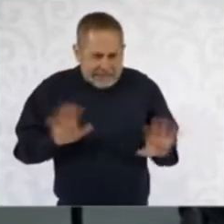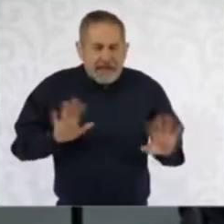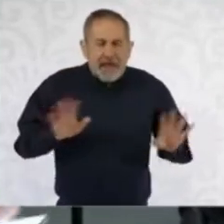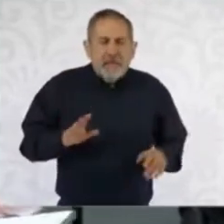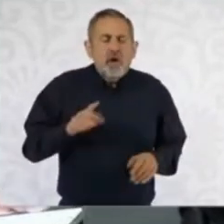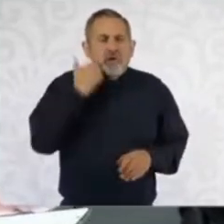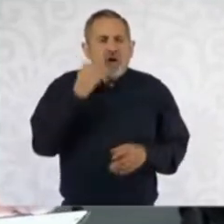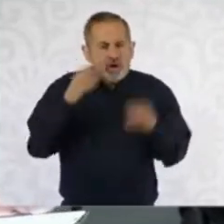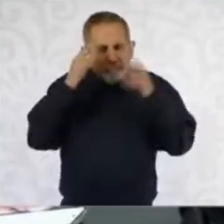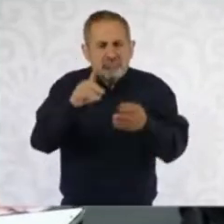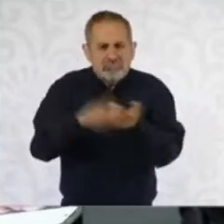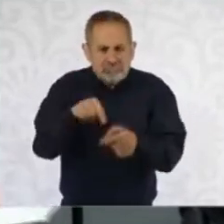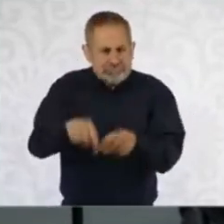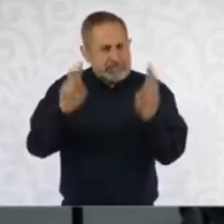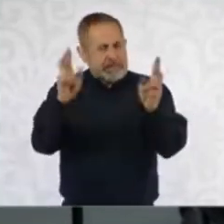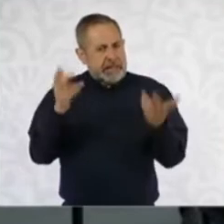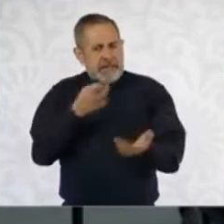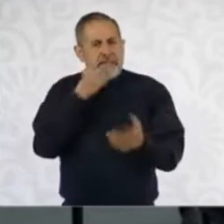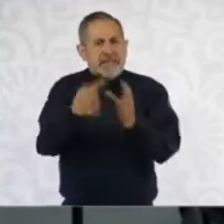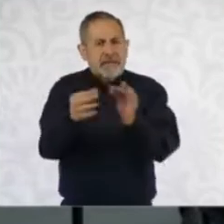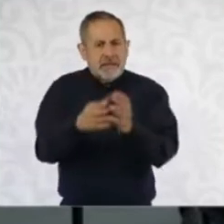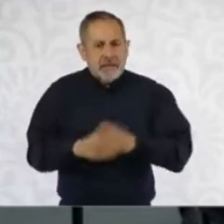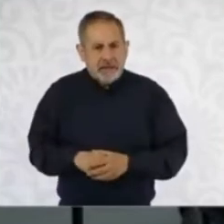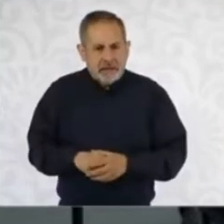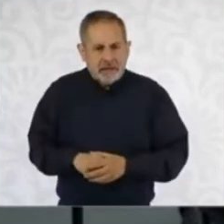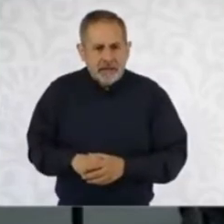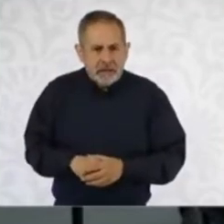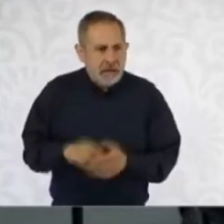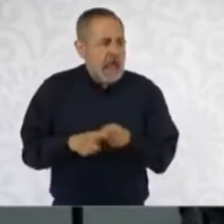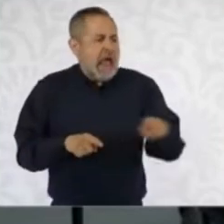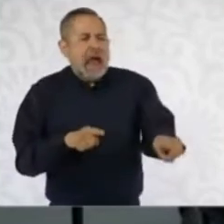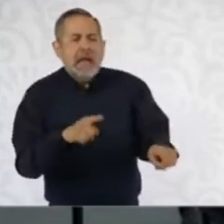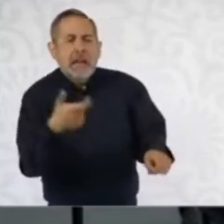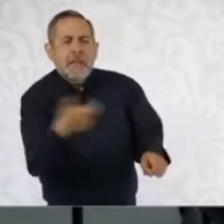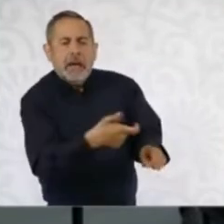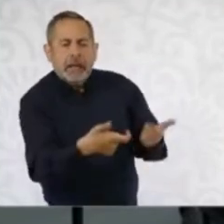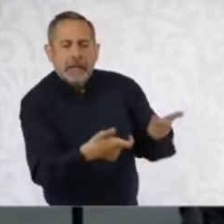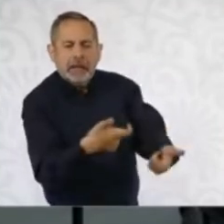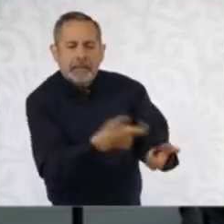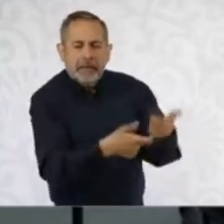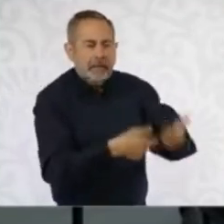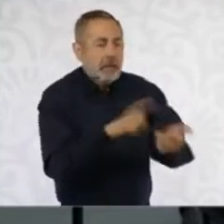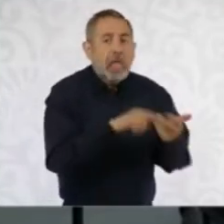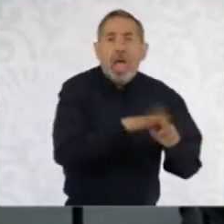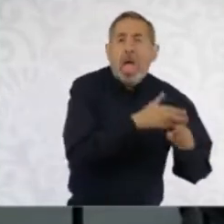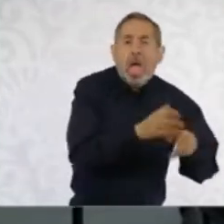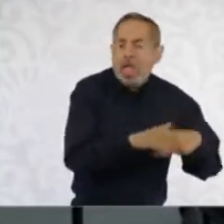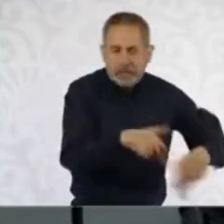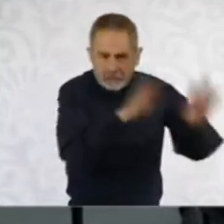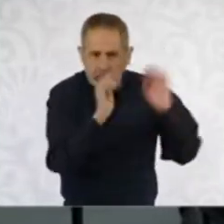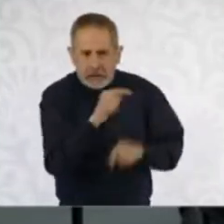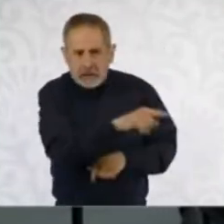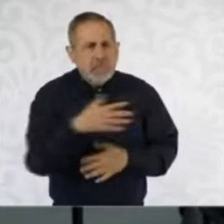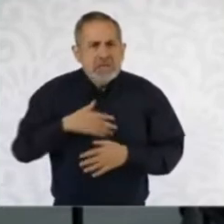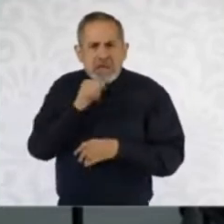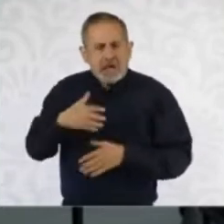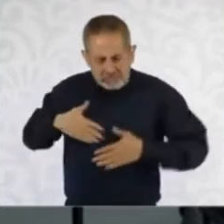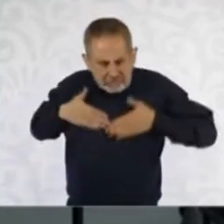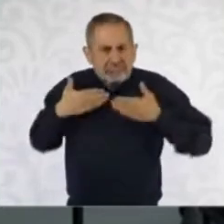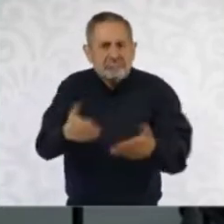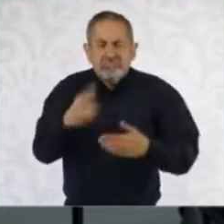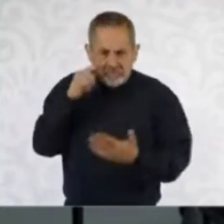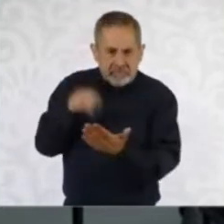que, sí, o sea, si alguien saca un tema de este tipo, ya le están pagando, no voy a decir quién, pero ahí seguramente va a estar rabiando al rato, ¿no? Pero sí